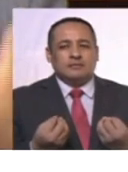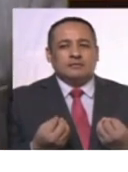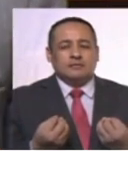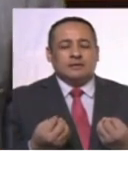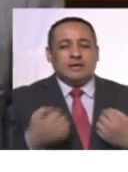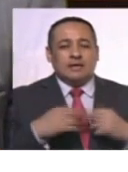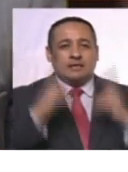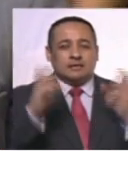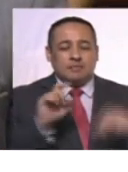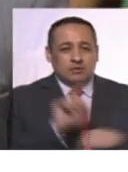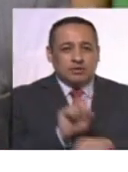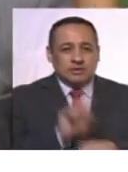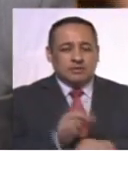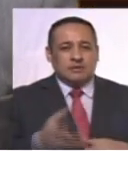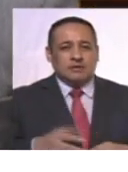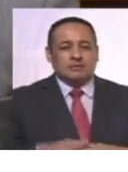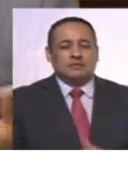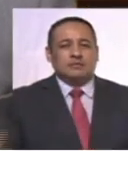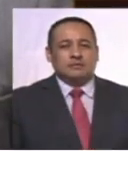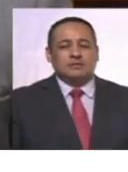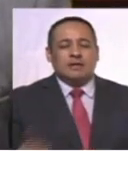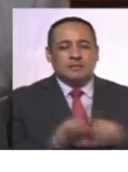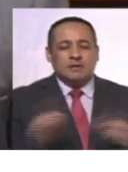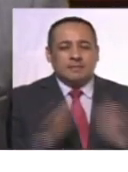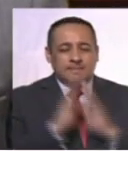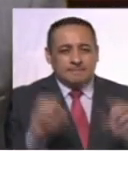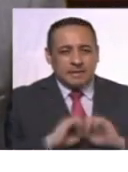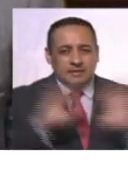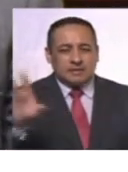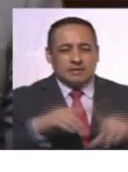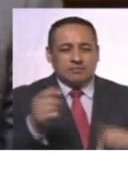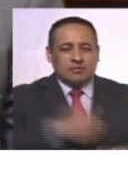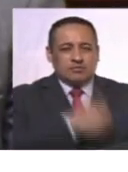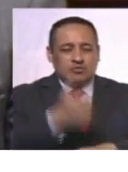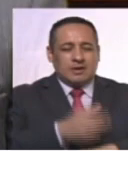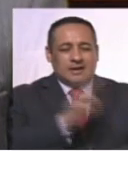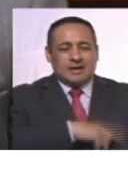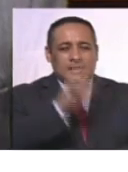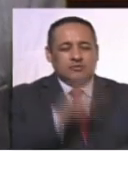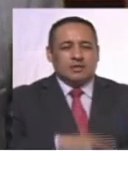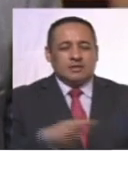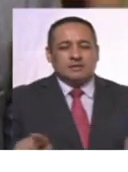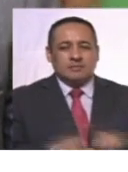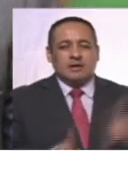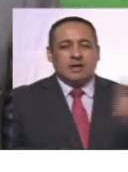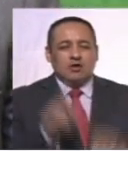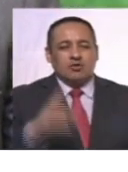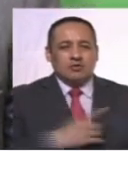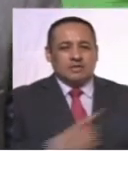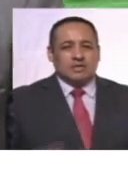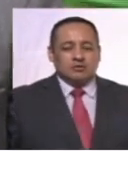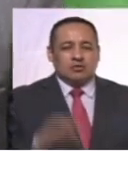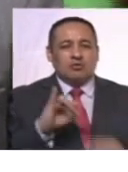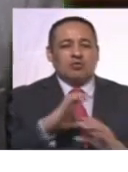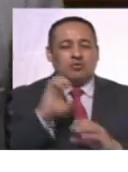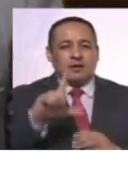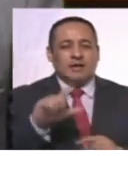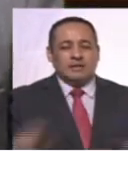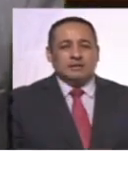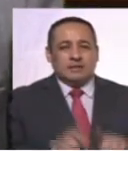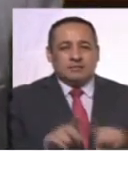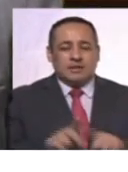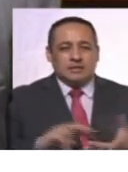en materia educativa, ¿no?, convocar, por ejemplo, a las autoridades regionales, a los directores de UGEL, para